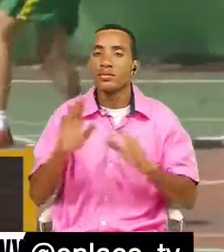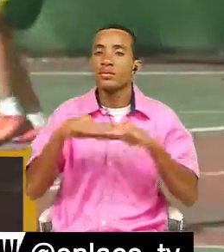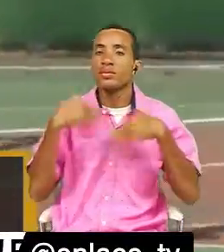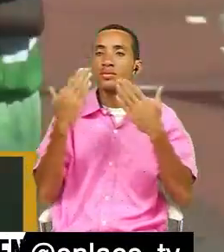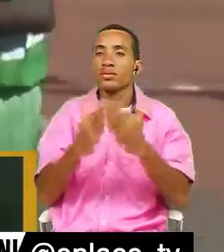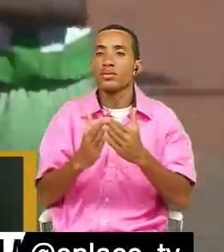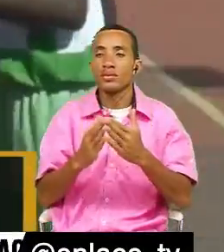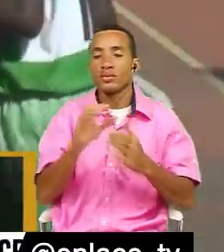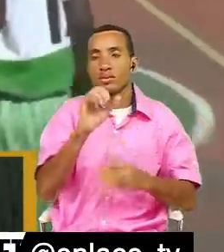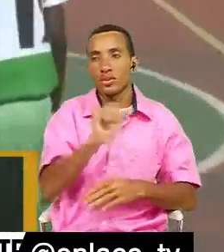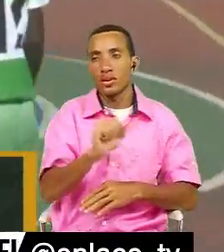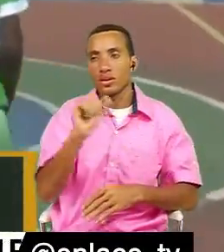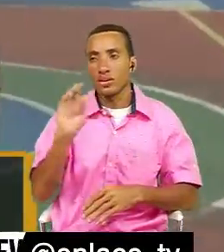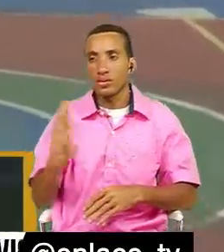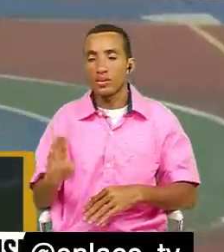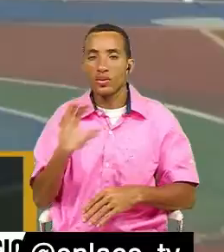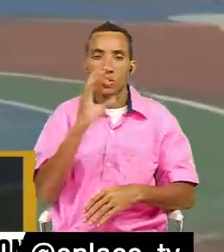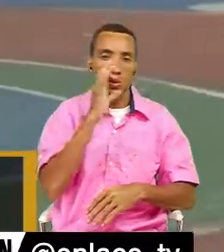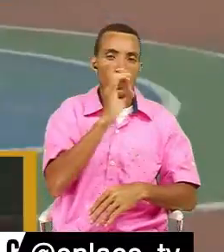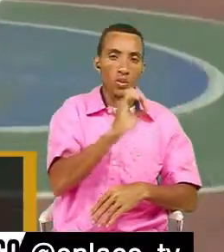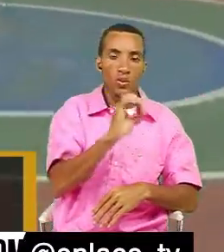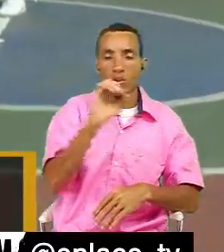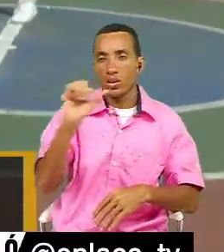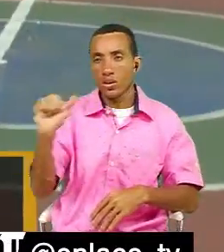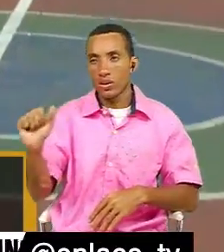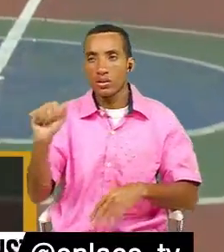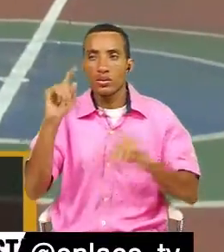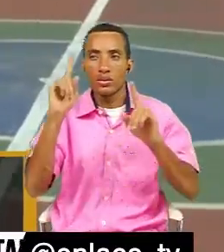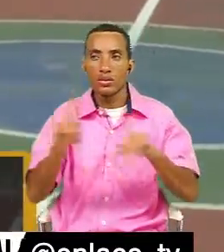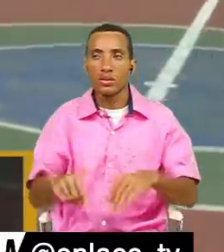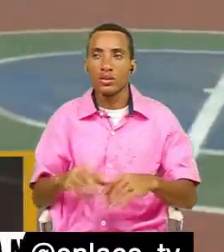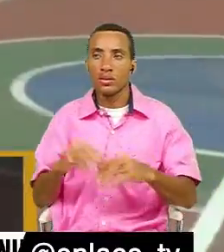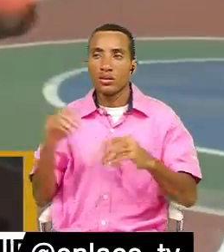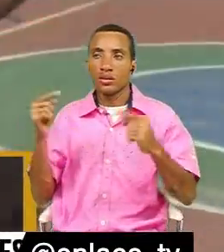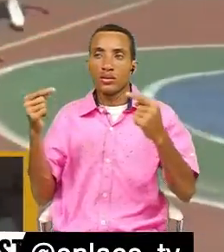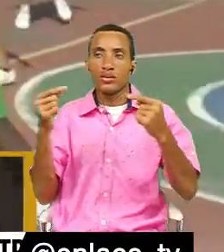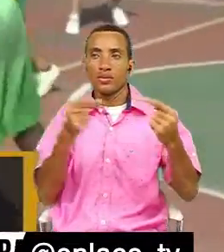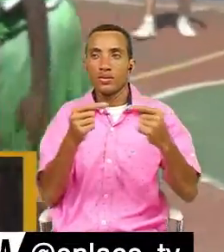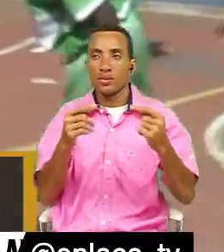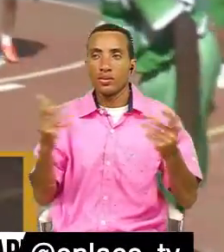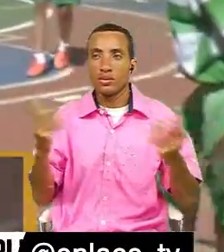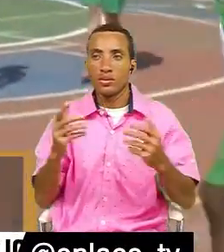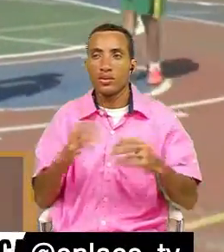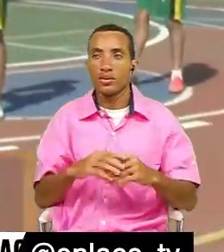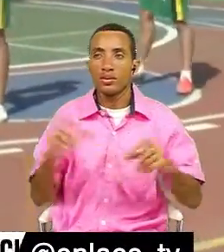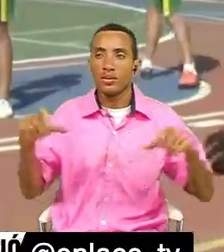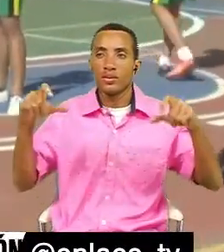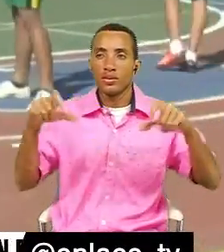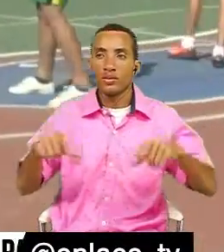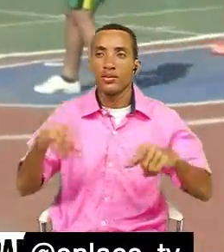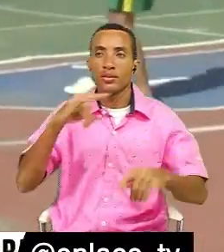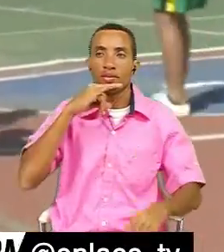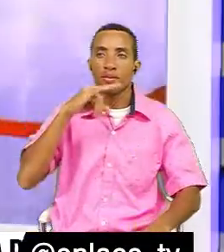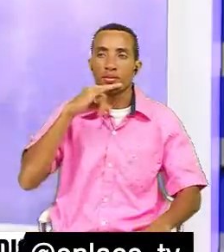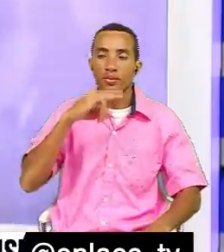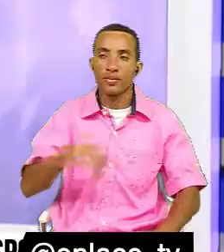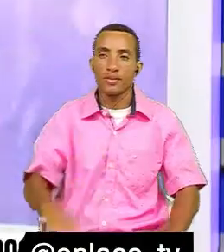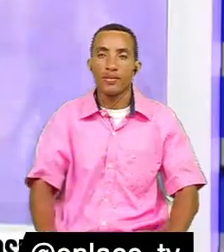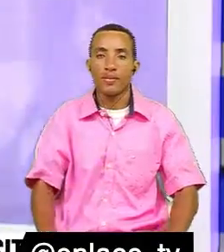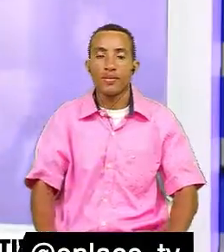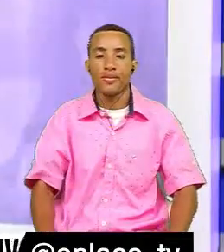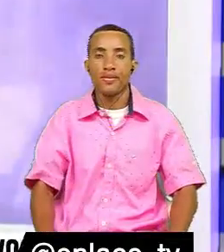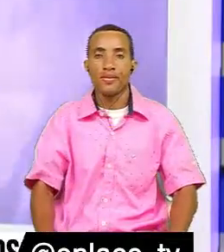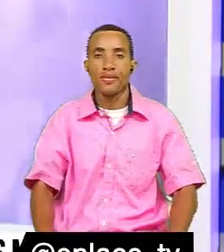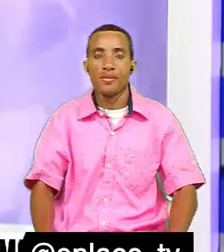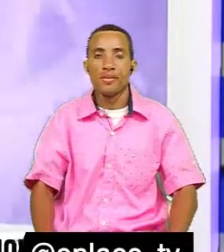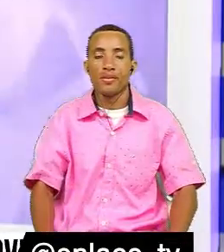A y B, ramas femenina y masculina. Los partidos se disputan en la polideportiva del barrio Torcoroma.